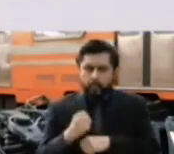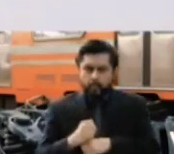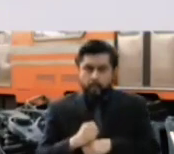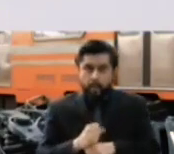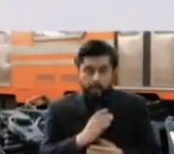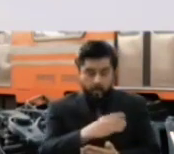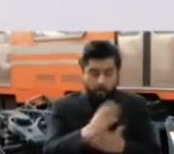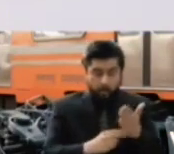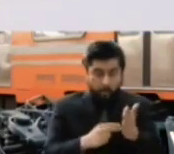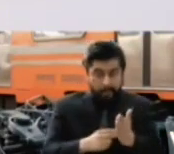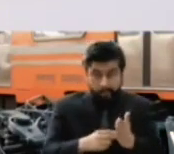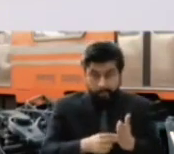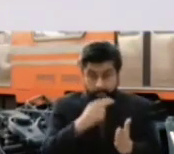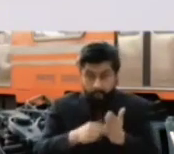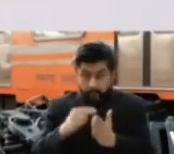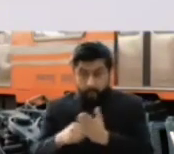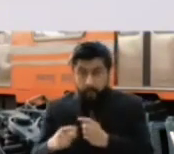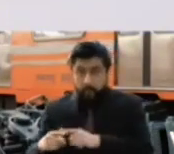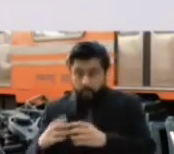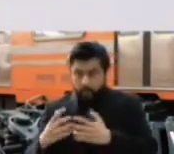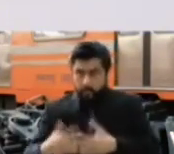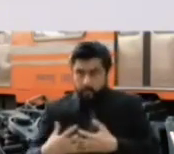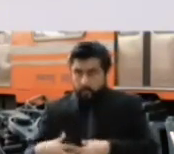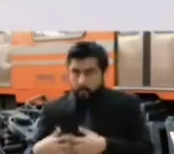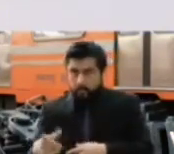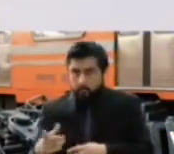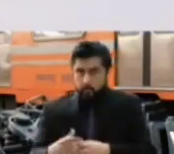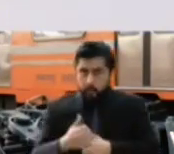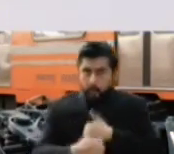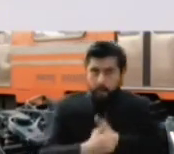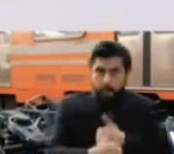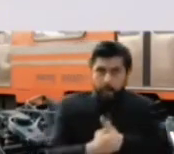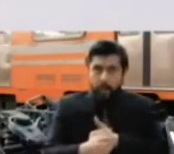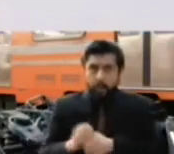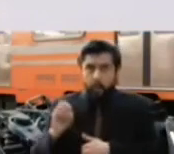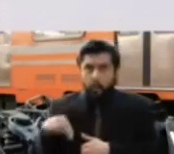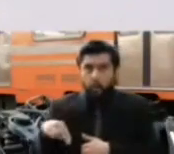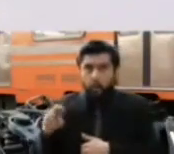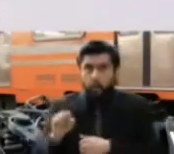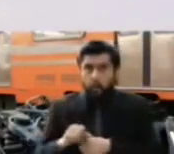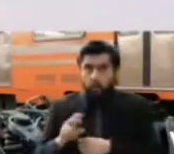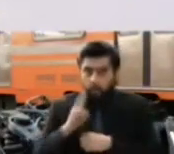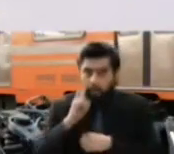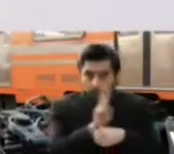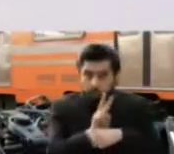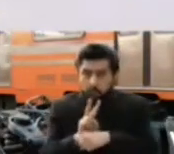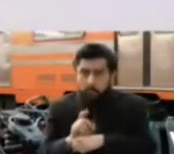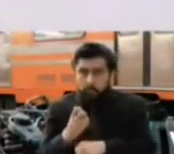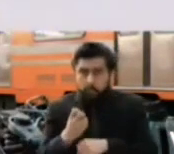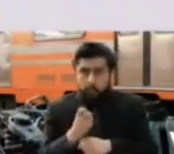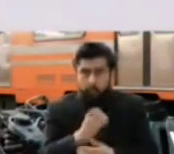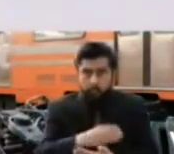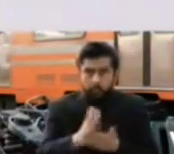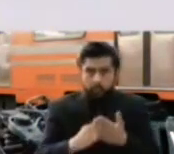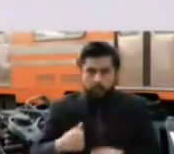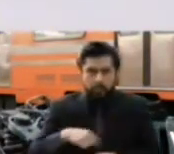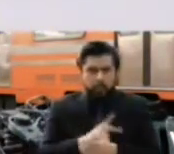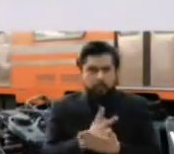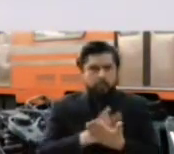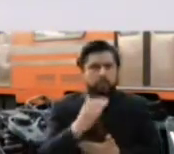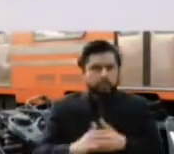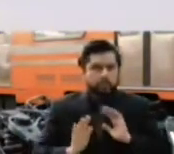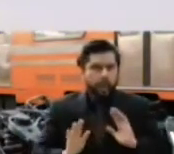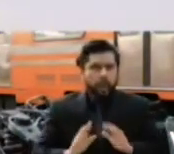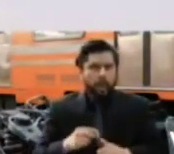el contrato de distintos consorcios que concursaron con Naciones Unidas, que dio el seguimiento, la UNOPS, de este contrato. Teníamos ya un proyecto